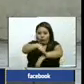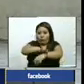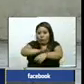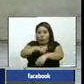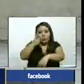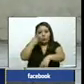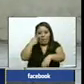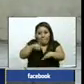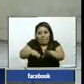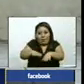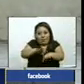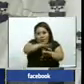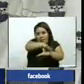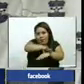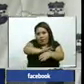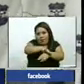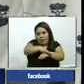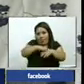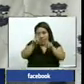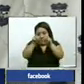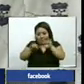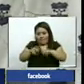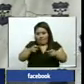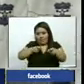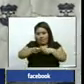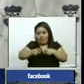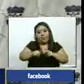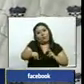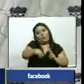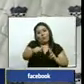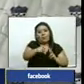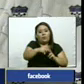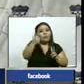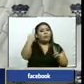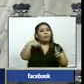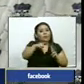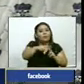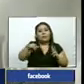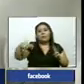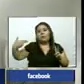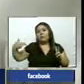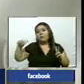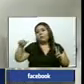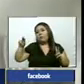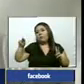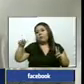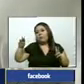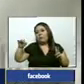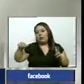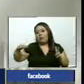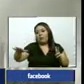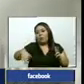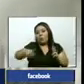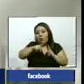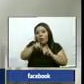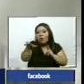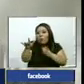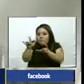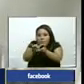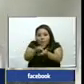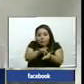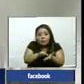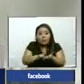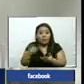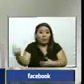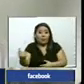un brazalete electrónico. Mientras que en el otro caso, el sujeto fue detenido en Chinameca, acusado de extorsiones. Sus